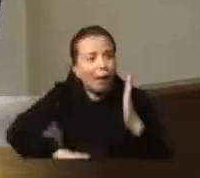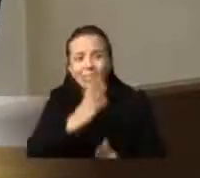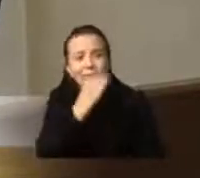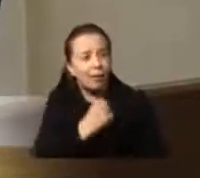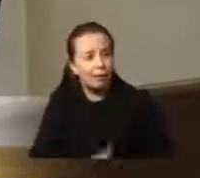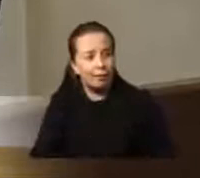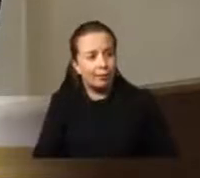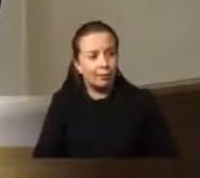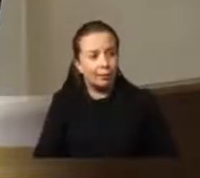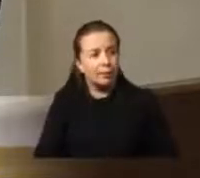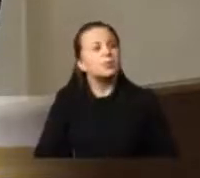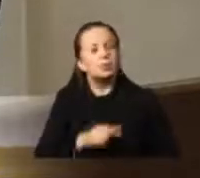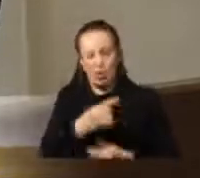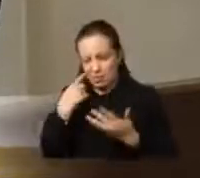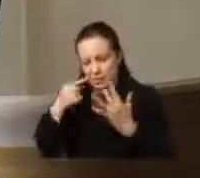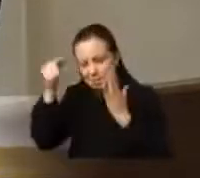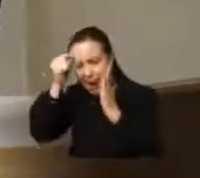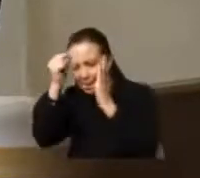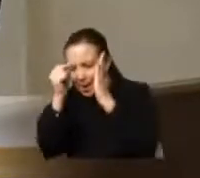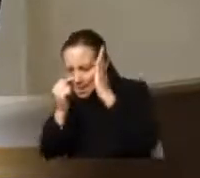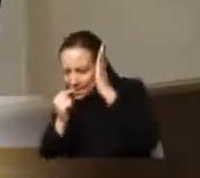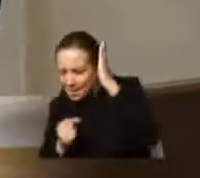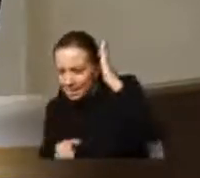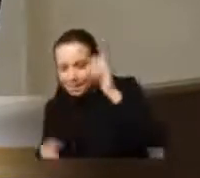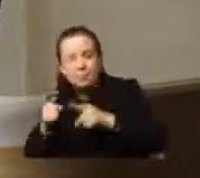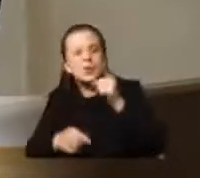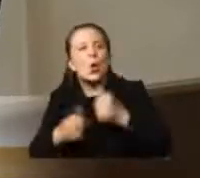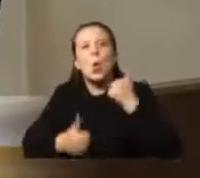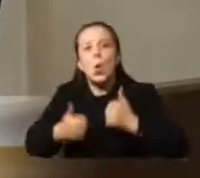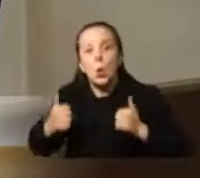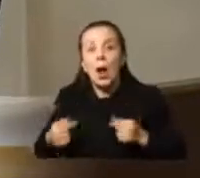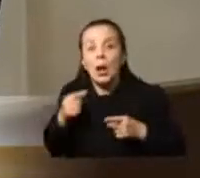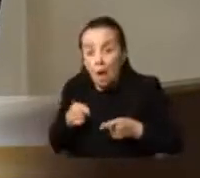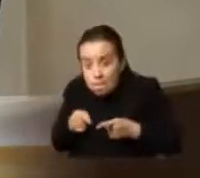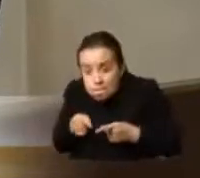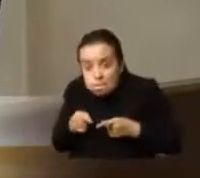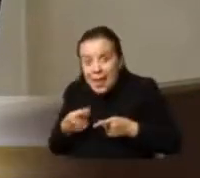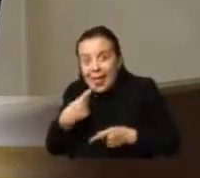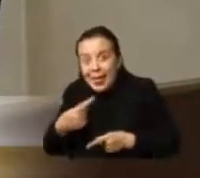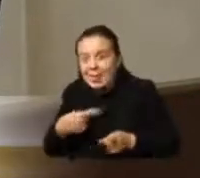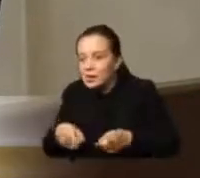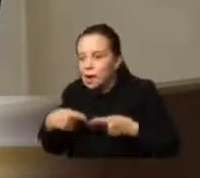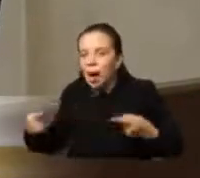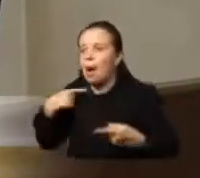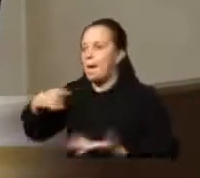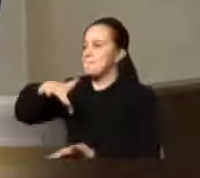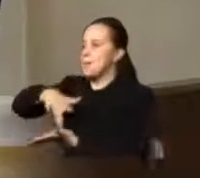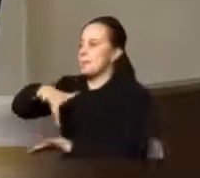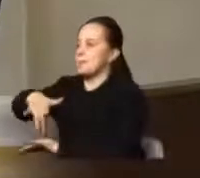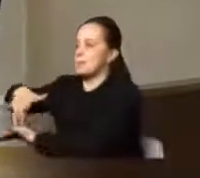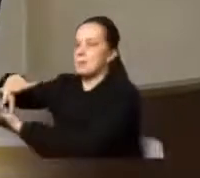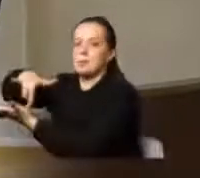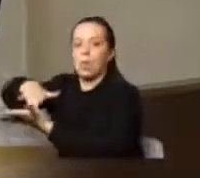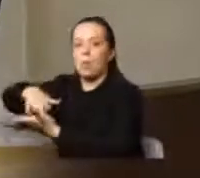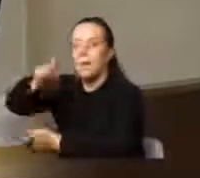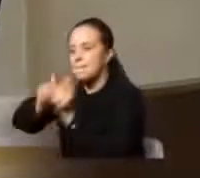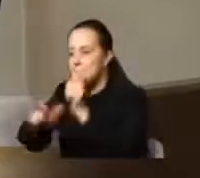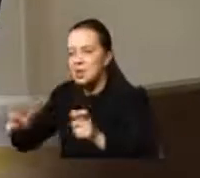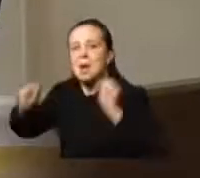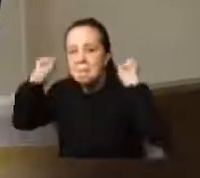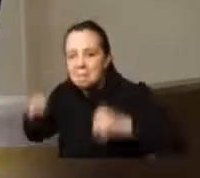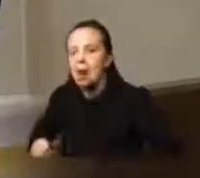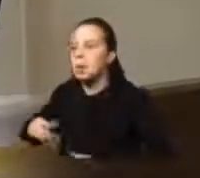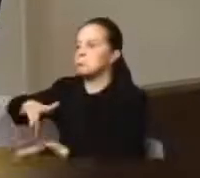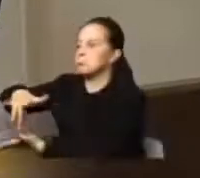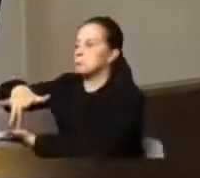buscando, entre otras cosas, la ampliación y la profundización para la participación democrática